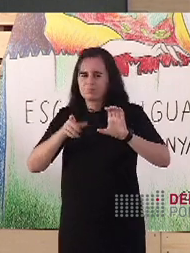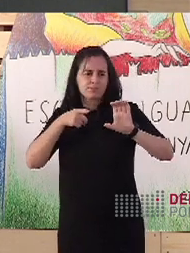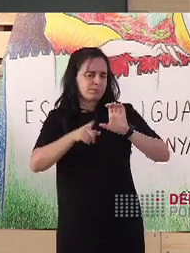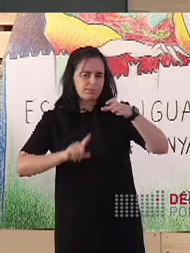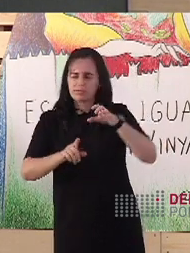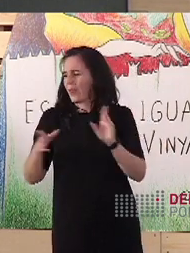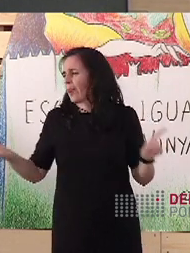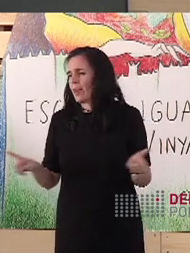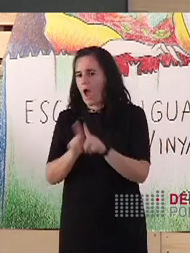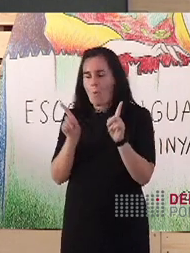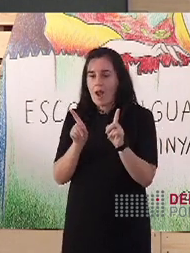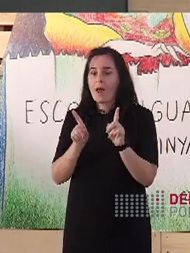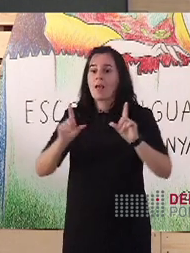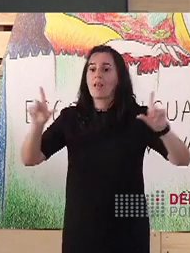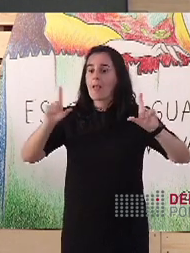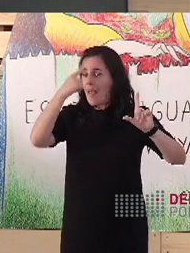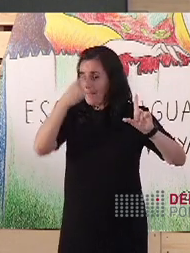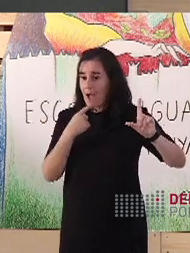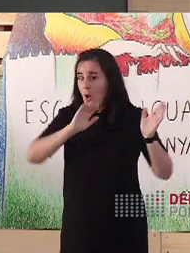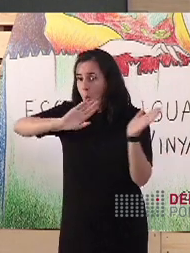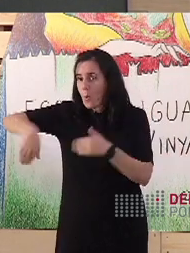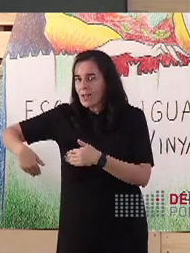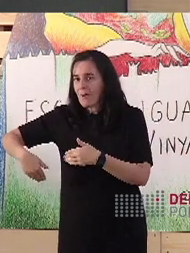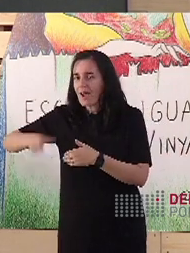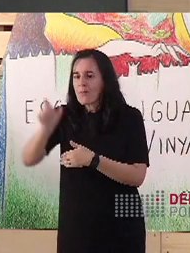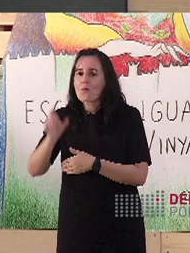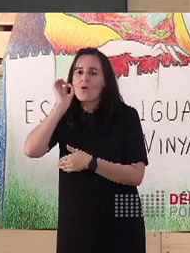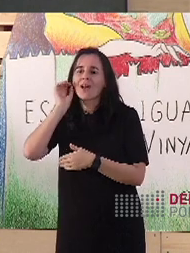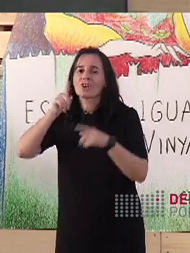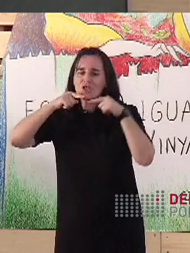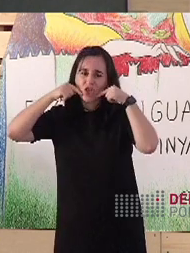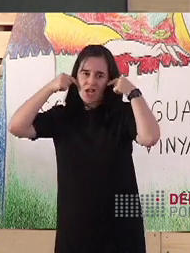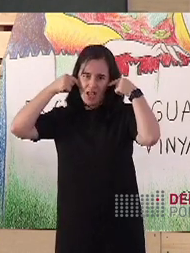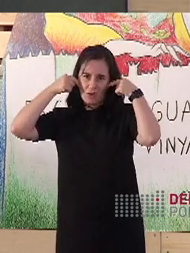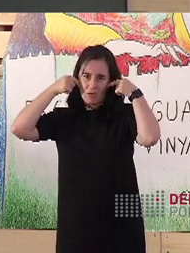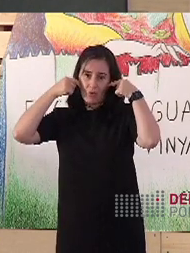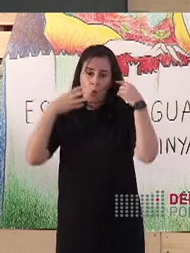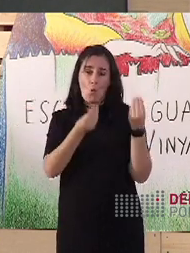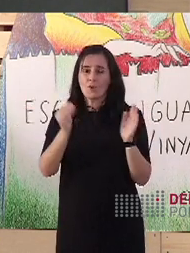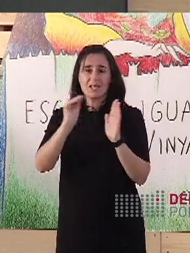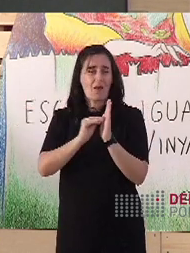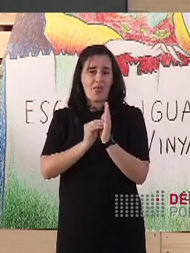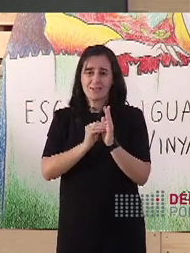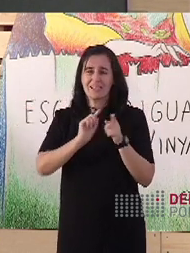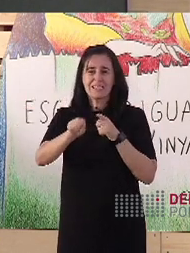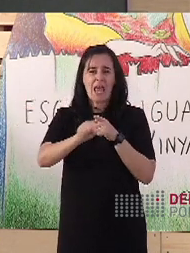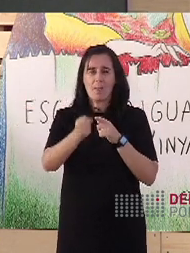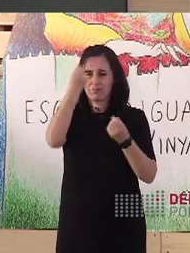chica. El último plano es ella sonriendo, muchas veces con toda la cara llena de semen, por cierto, casi